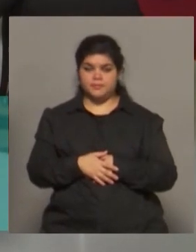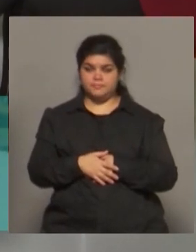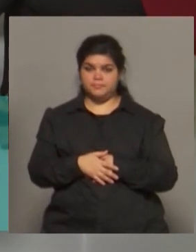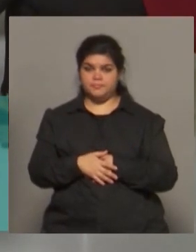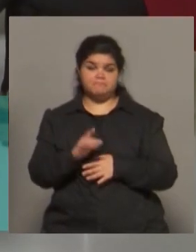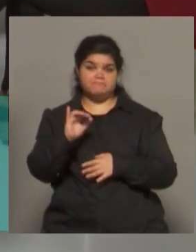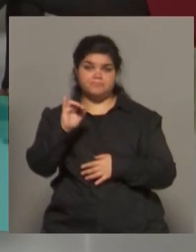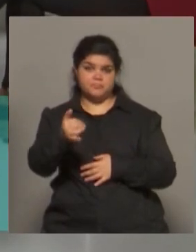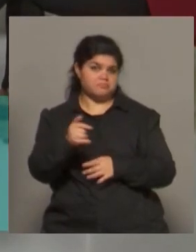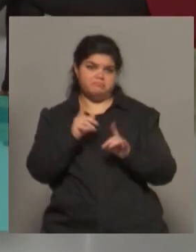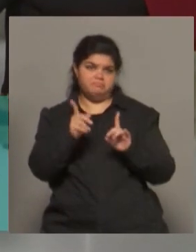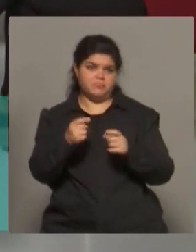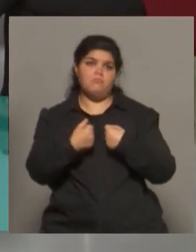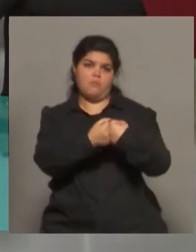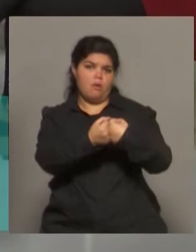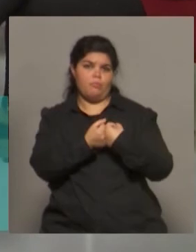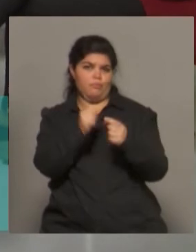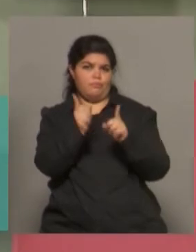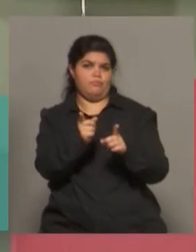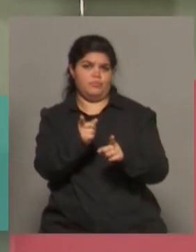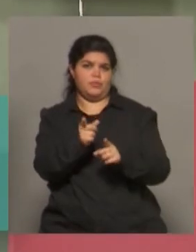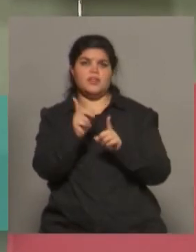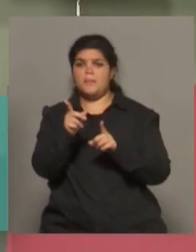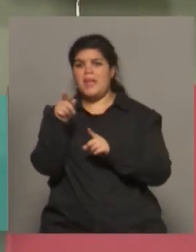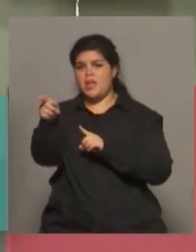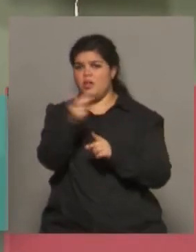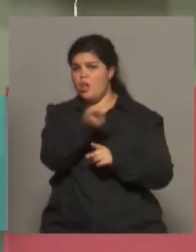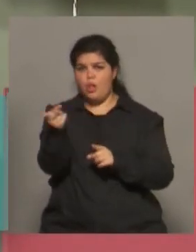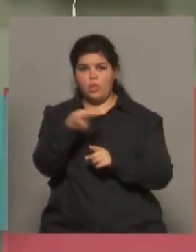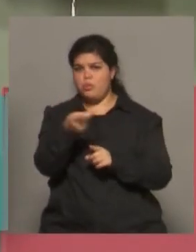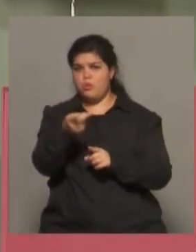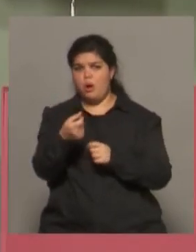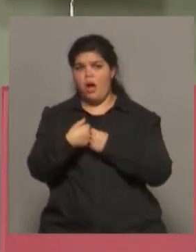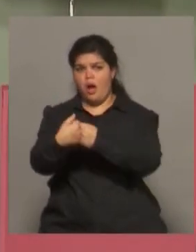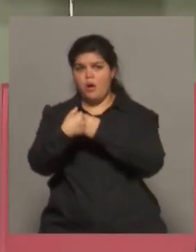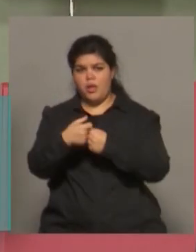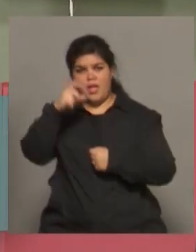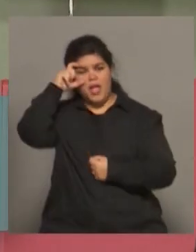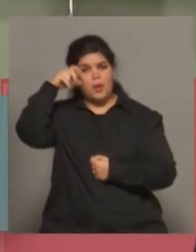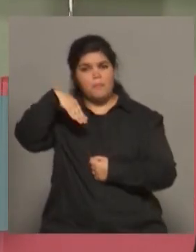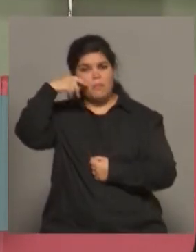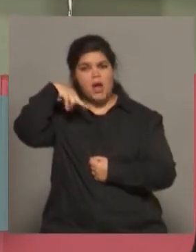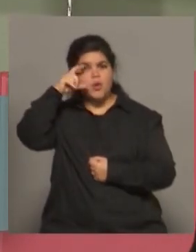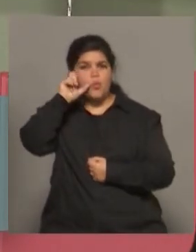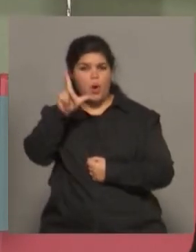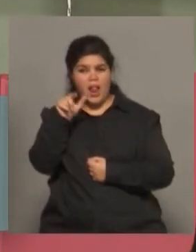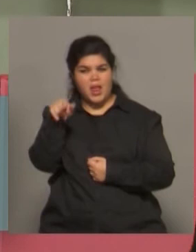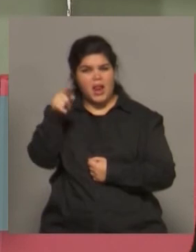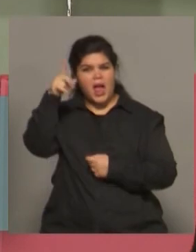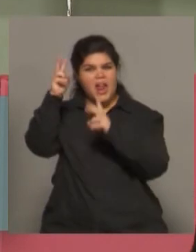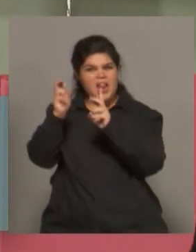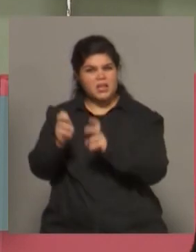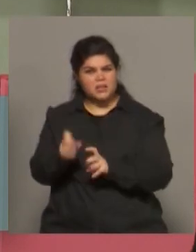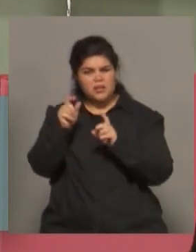Sí, concuerdo con él y bueno, y un poco también con lo que decía el analista Emanuel, ¿no? Bueno,